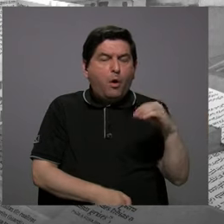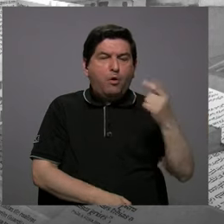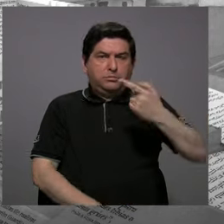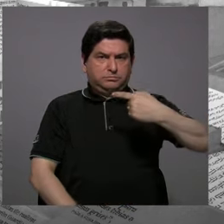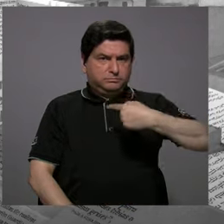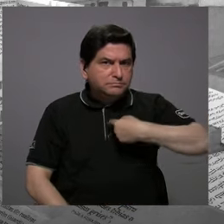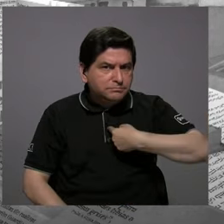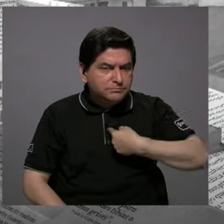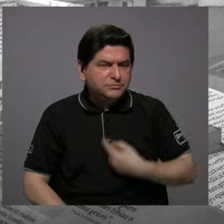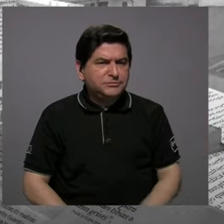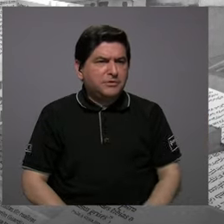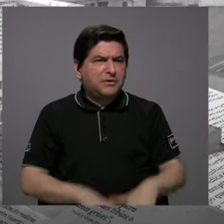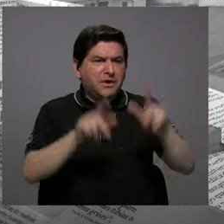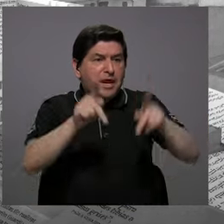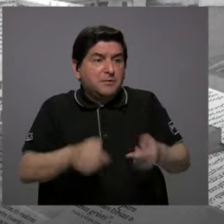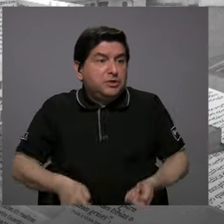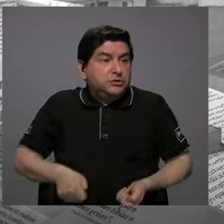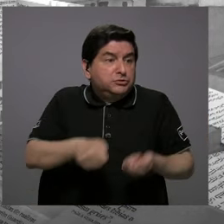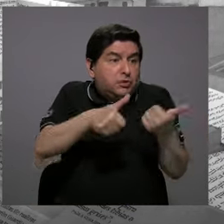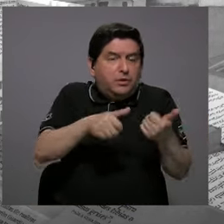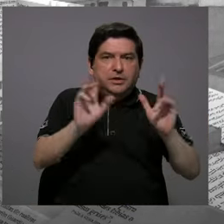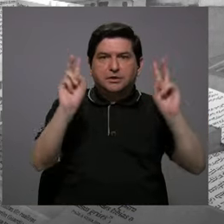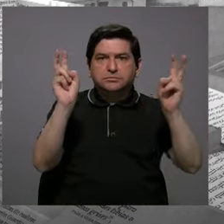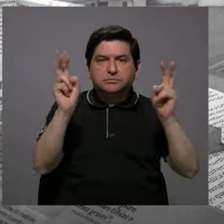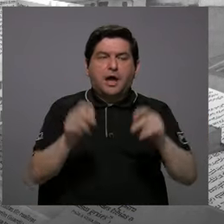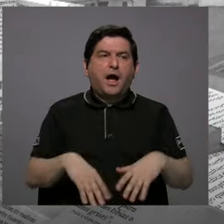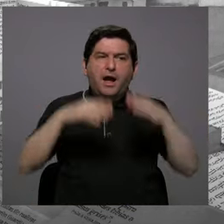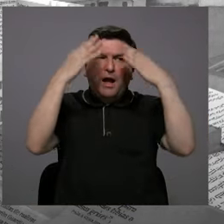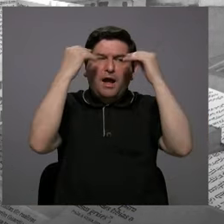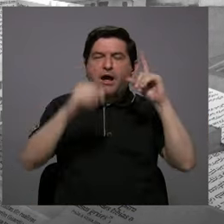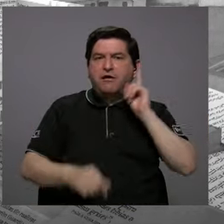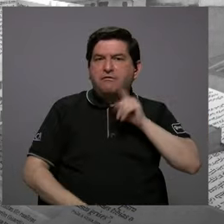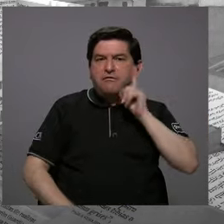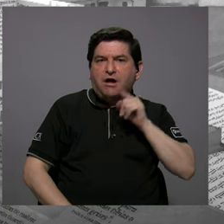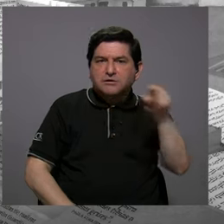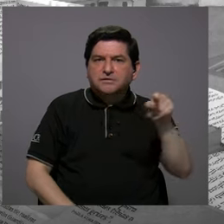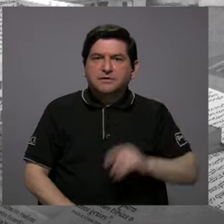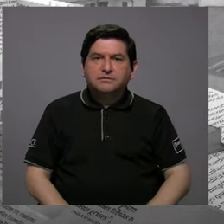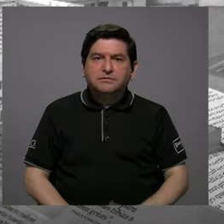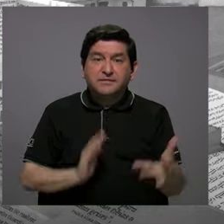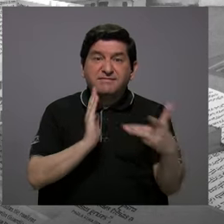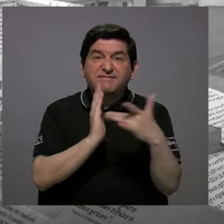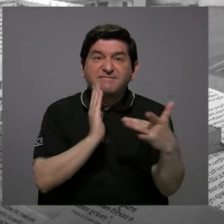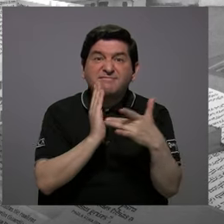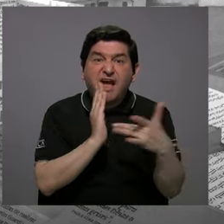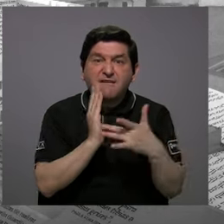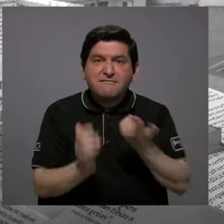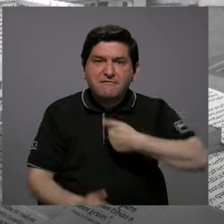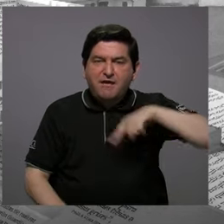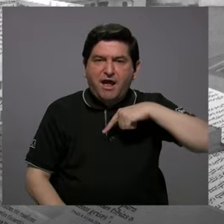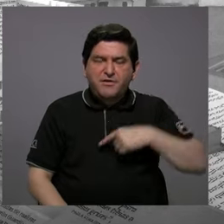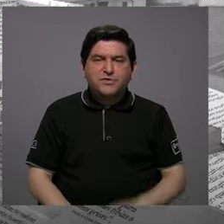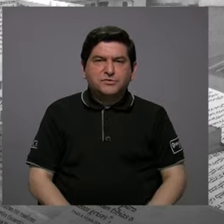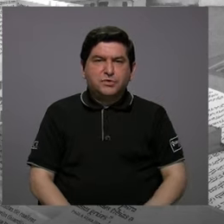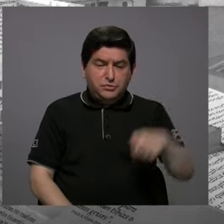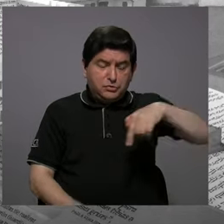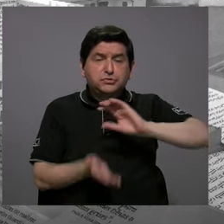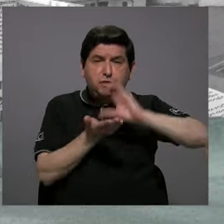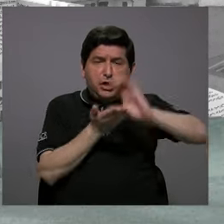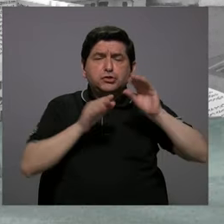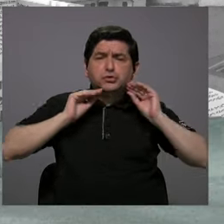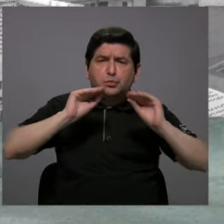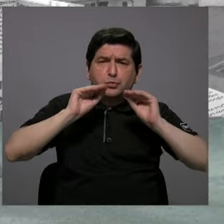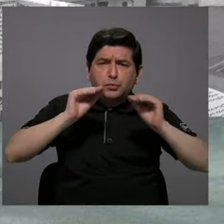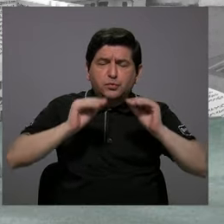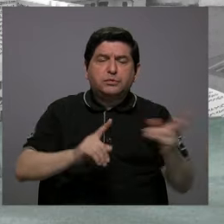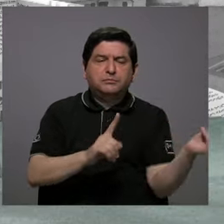generar que echen gente hay que contemplar que hay información falsa estas técnicas nosotros las estamos enseñando en estos cursos